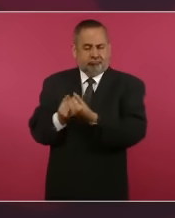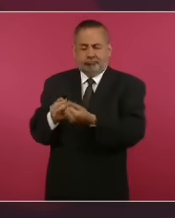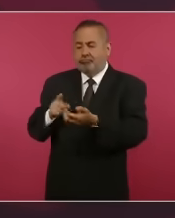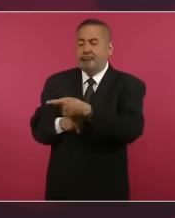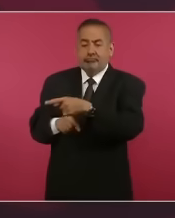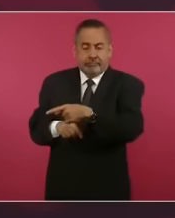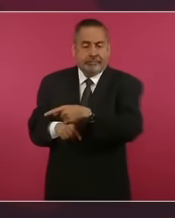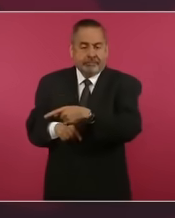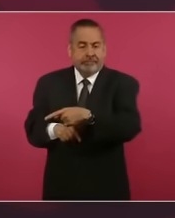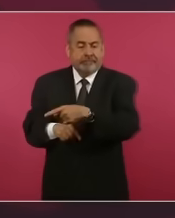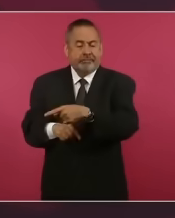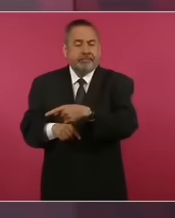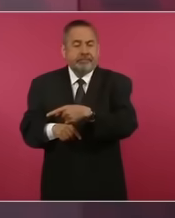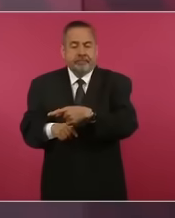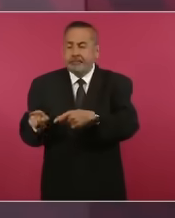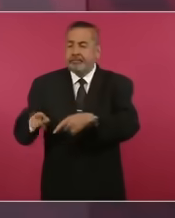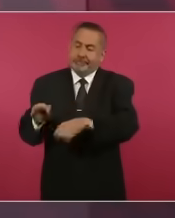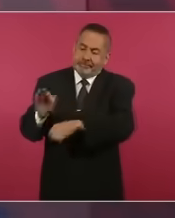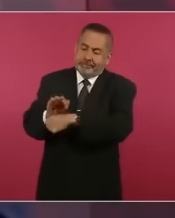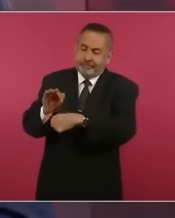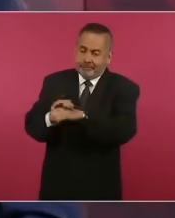que defendió